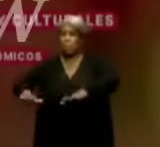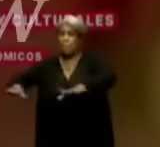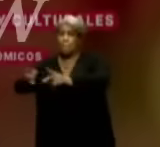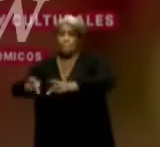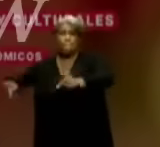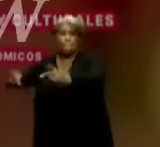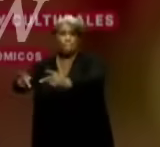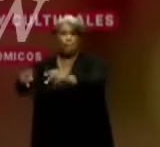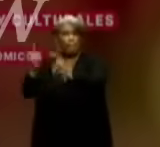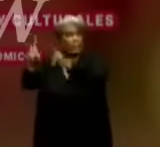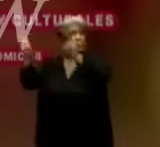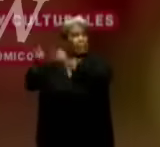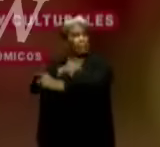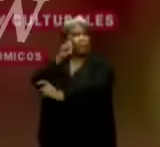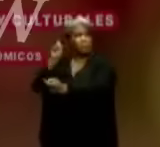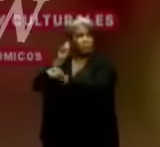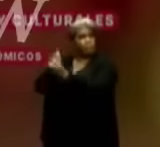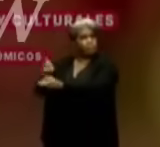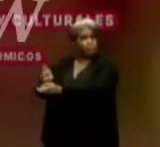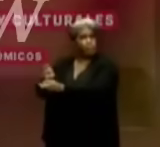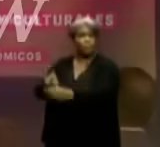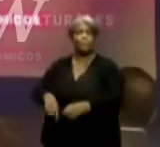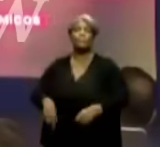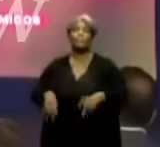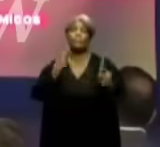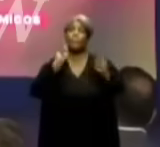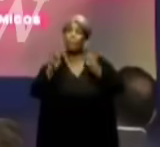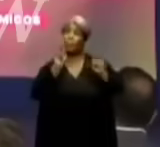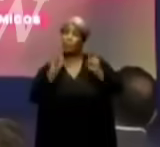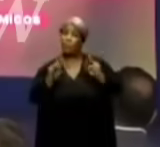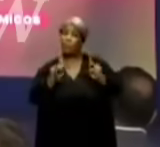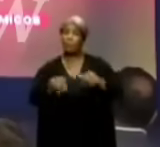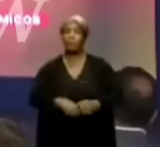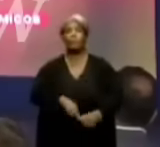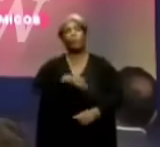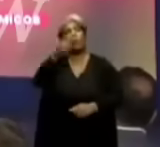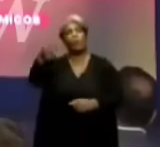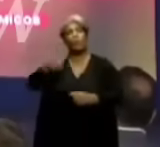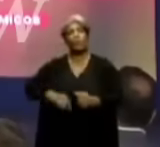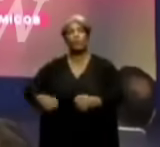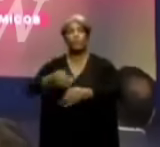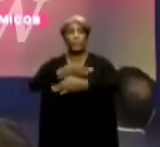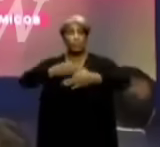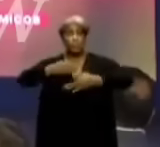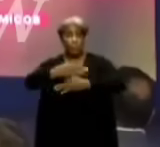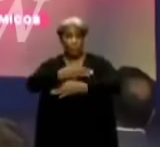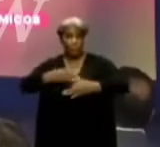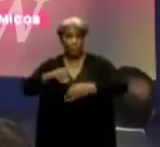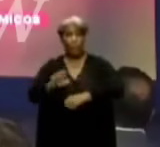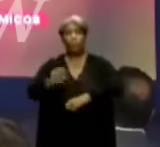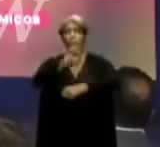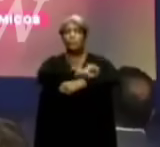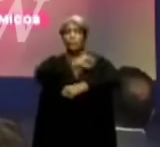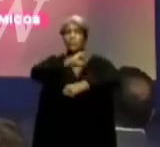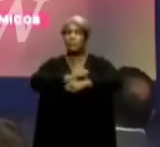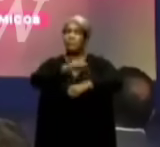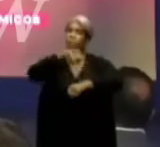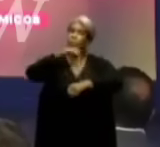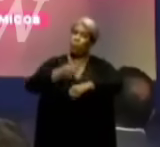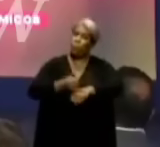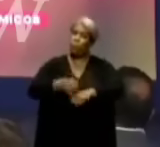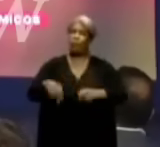temáticos en Parque de Puerto Plata, Parque de San Francisco de Macorís, Parque de San Juan, Parque de La Vega, Parque de